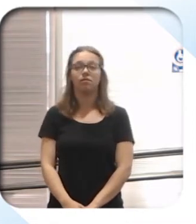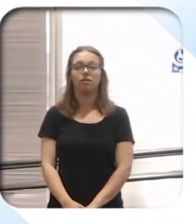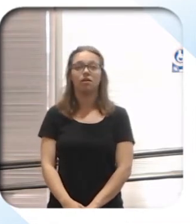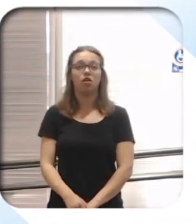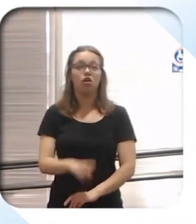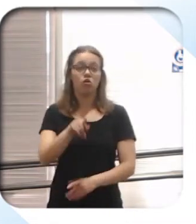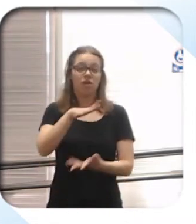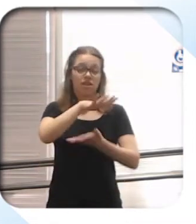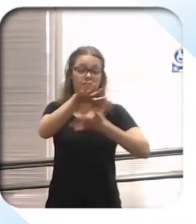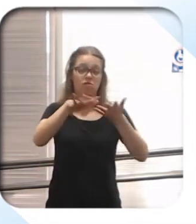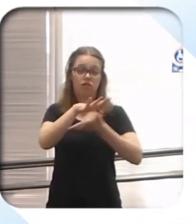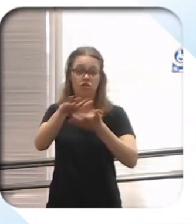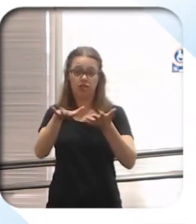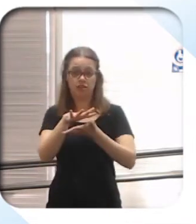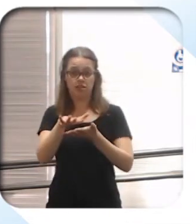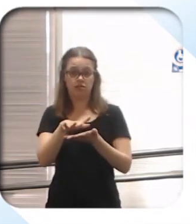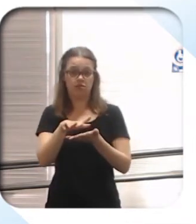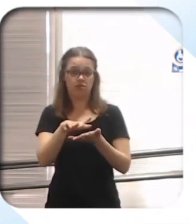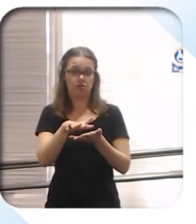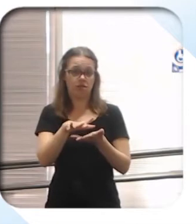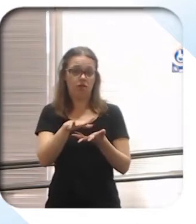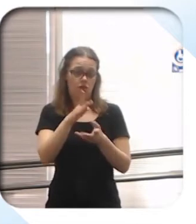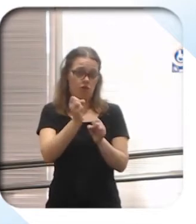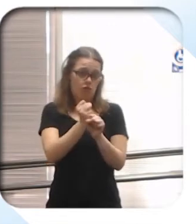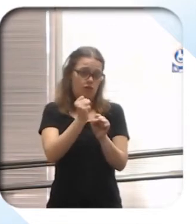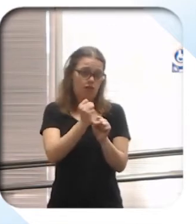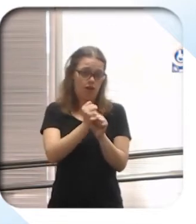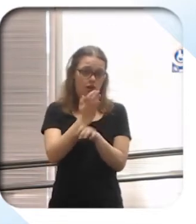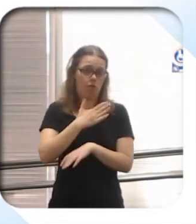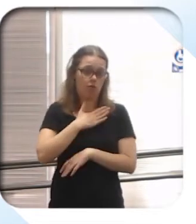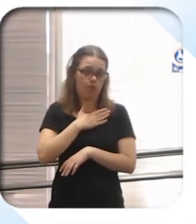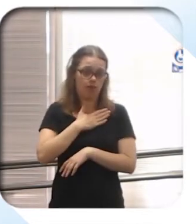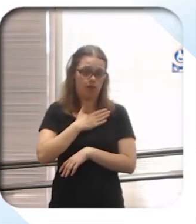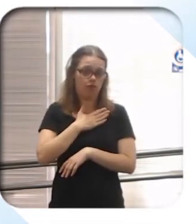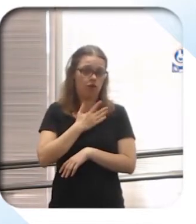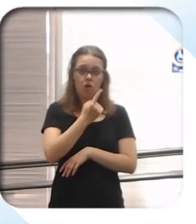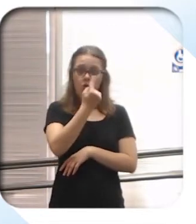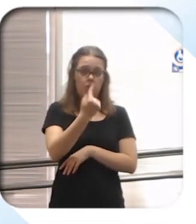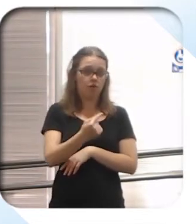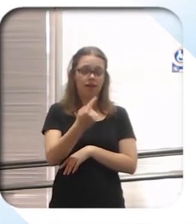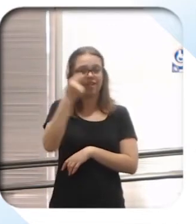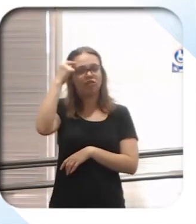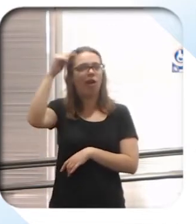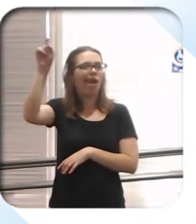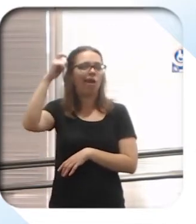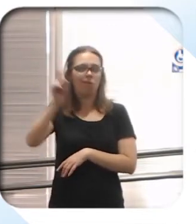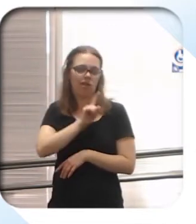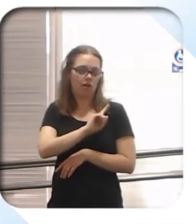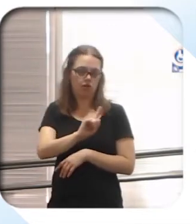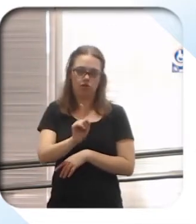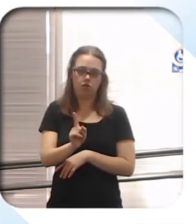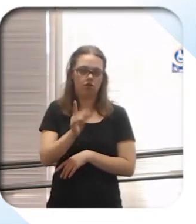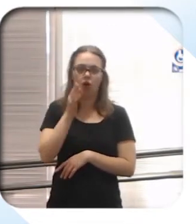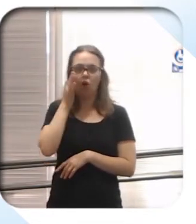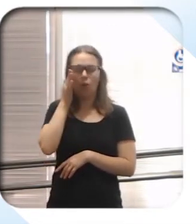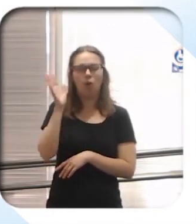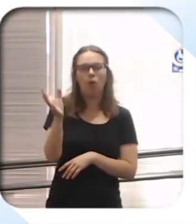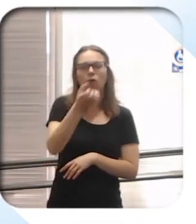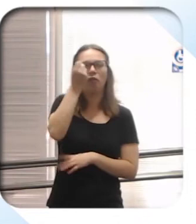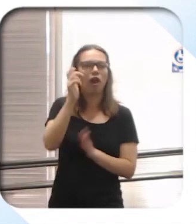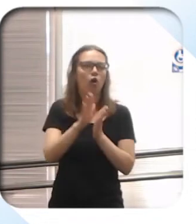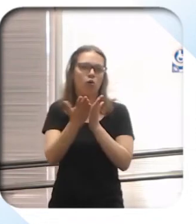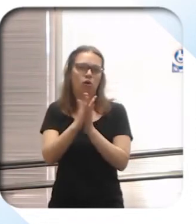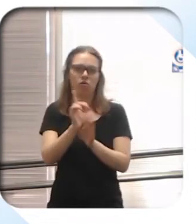Todas estas situaciones fueron trabajadas por mí. No hay una sola que yo haya inventado y que haya encontrado en un